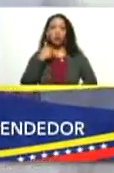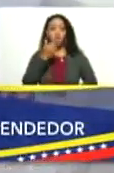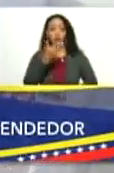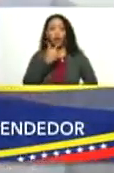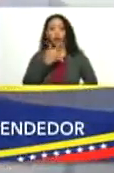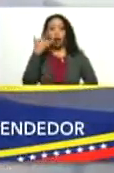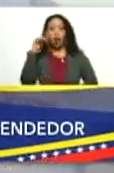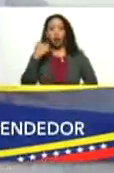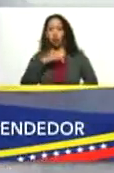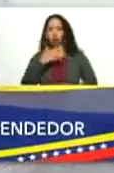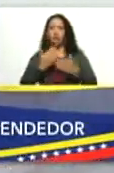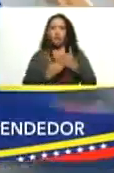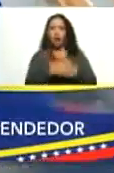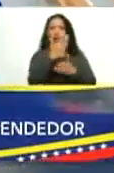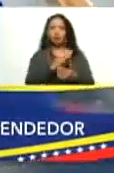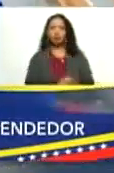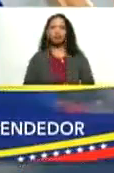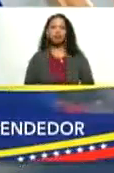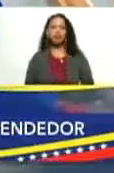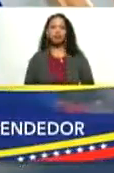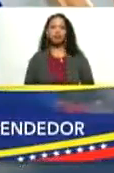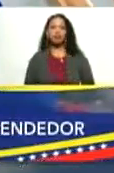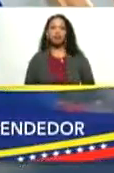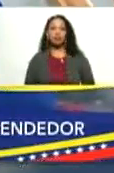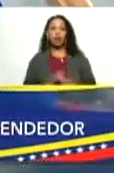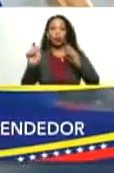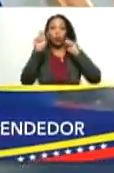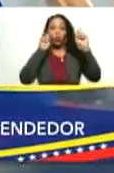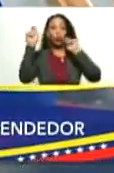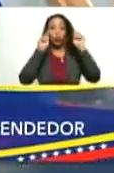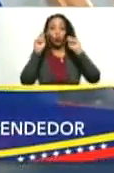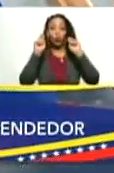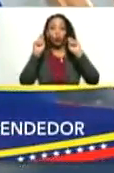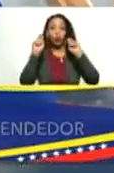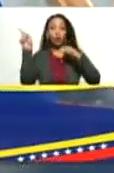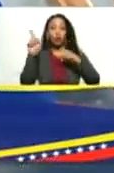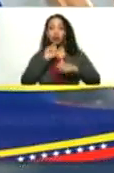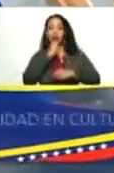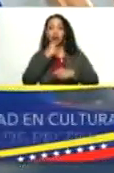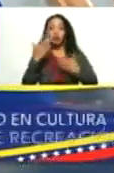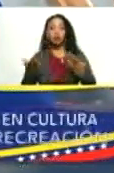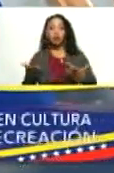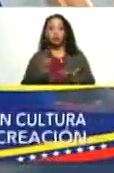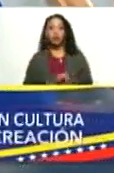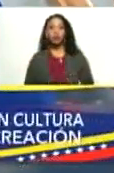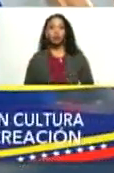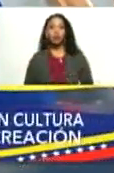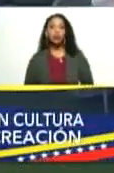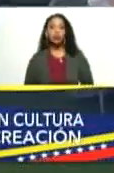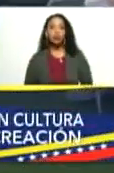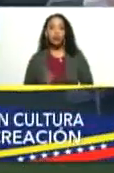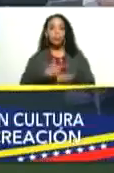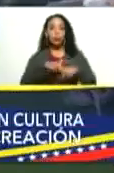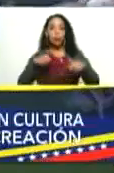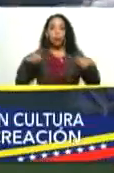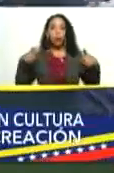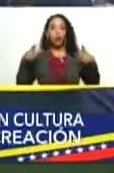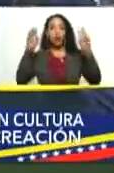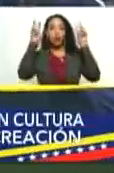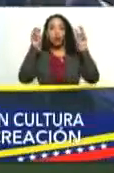vamos, es para adelante. Más nada, pues. El turismo, el arma secreta del crecimiento de una